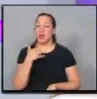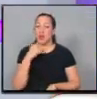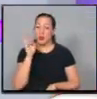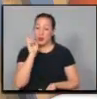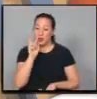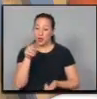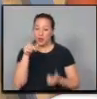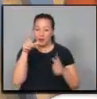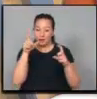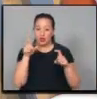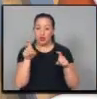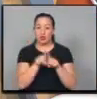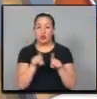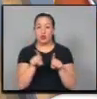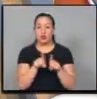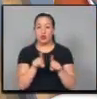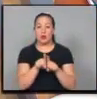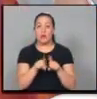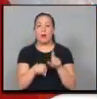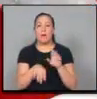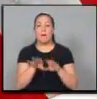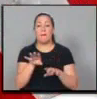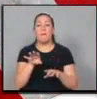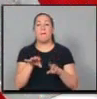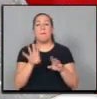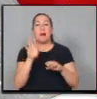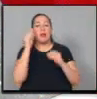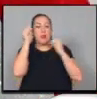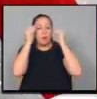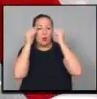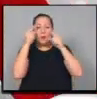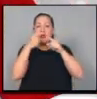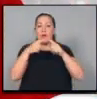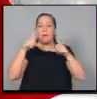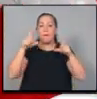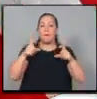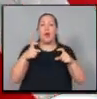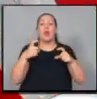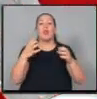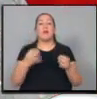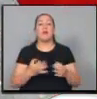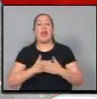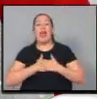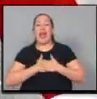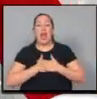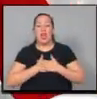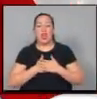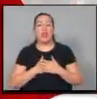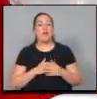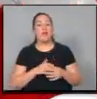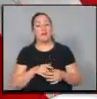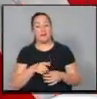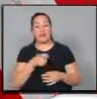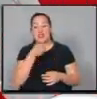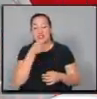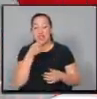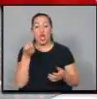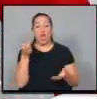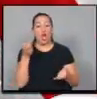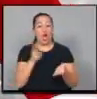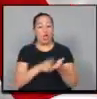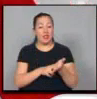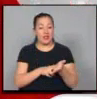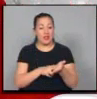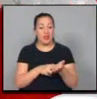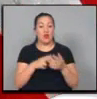foto como más preocupación en la foto en sí que del cariño entre ellos, ¿no? De hecho, si volvemos, señor